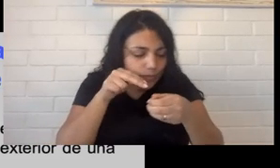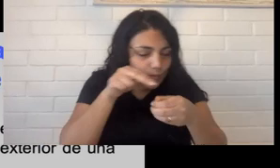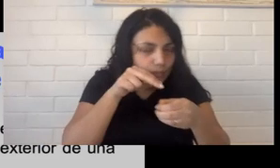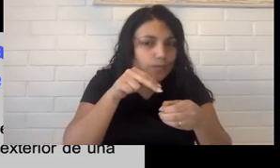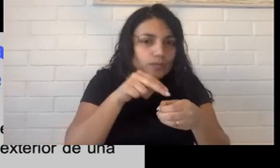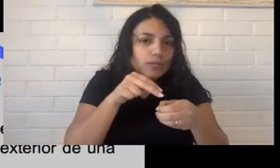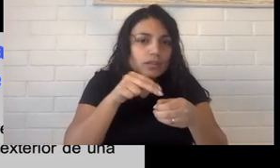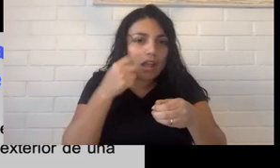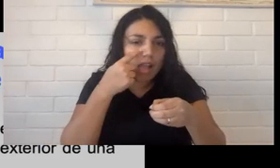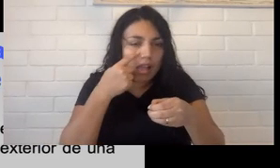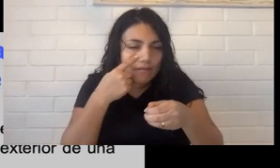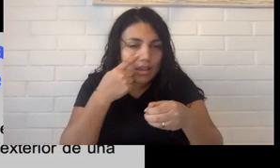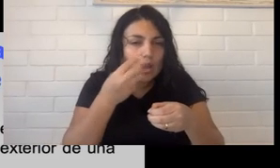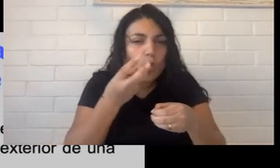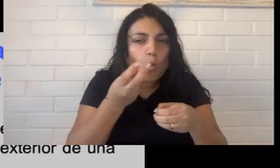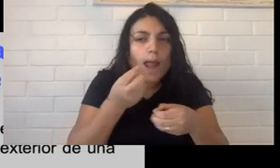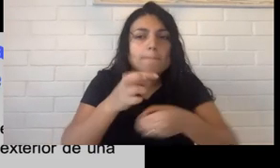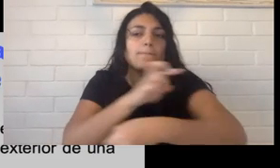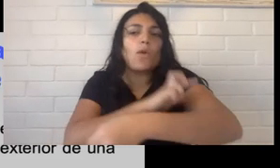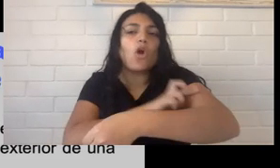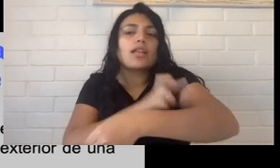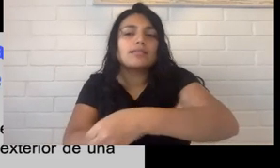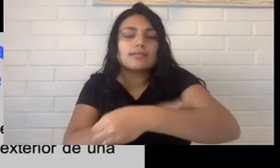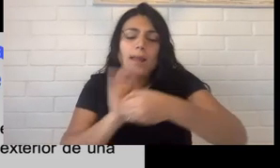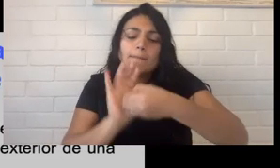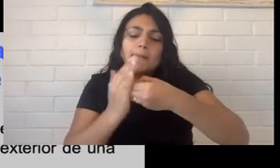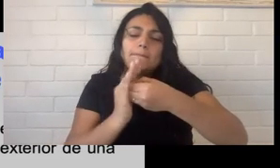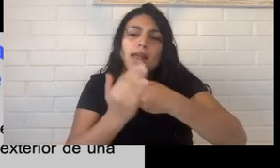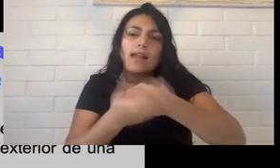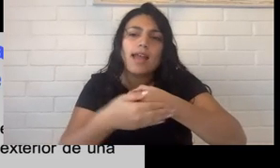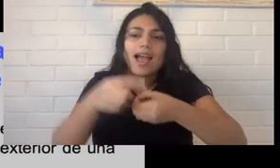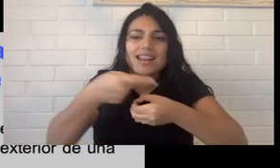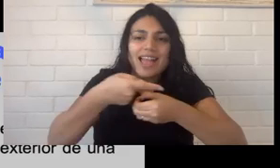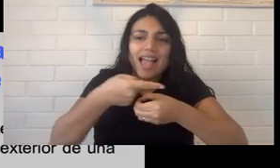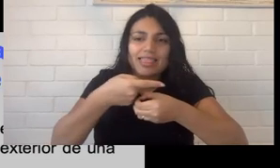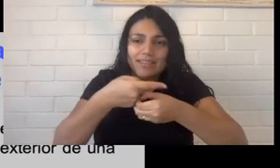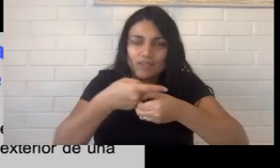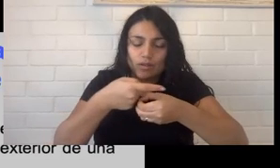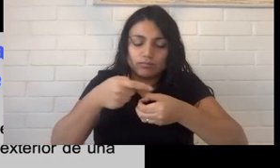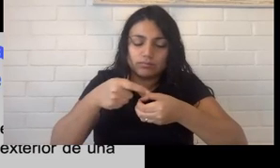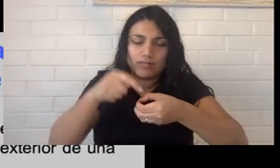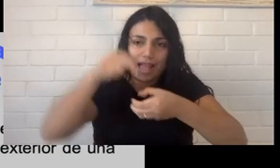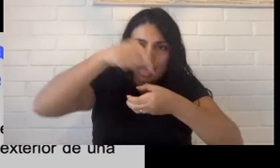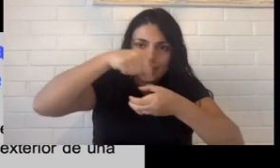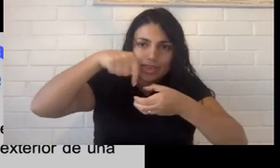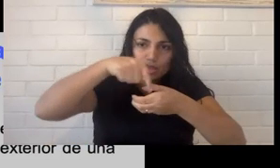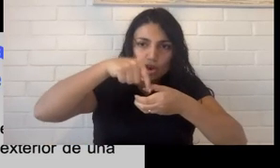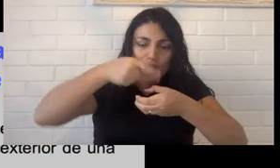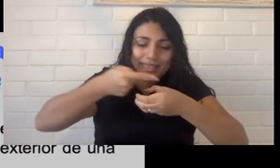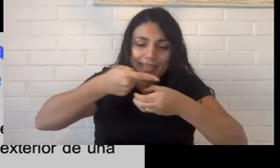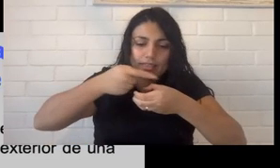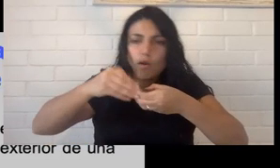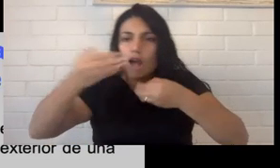potencial de membrana negativo, porque el interior se comporta en forma negativa respecto al